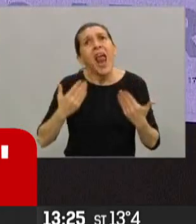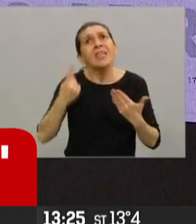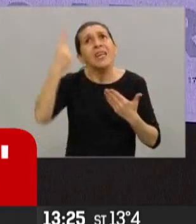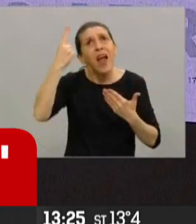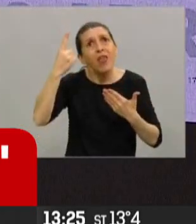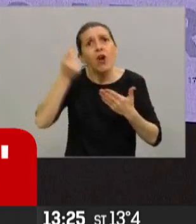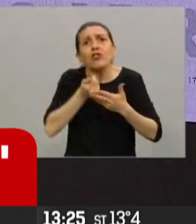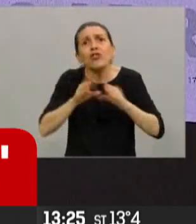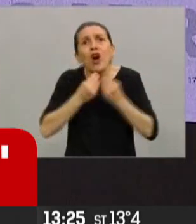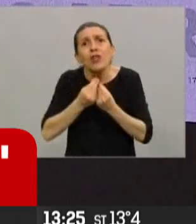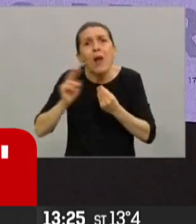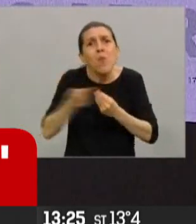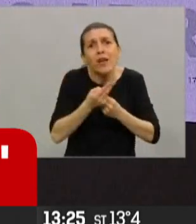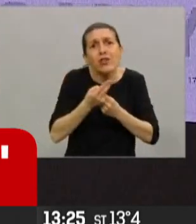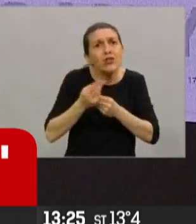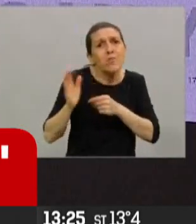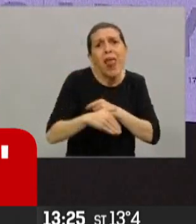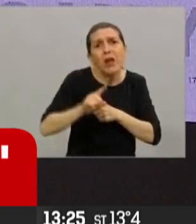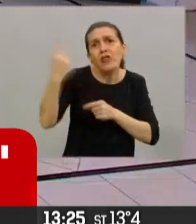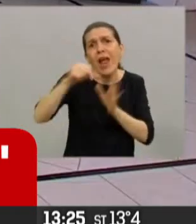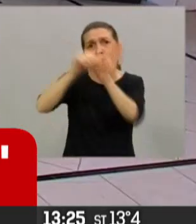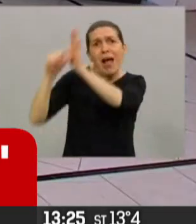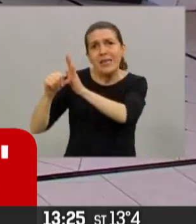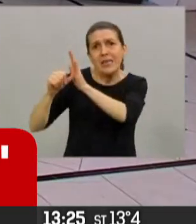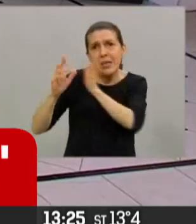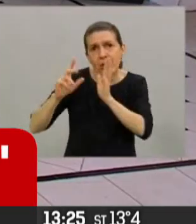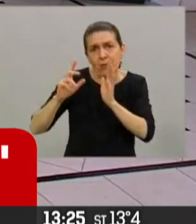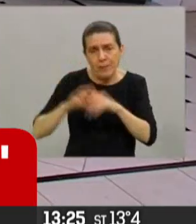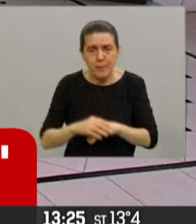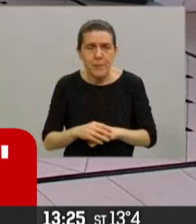con menos cantidad de muertos en el país. Entonces,